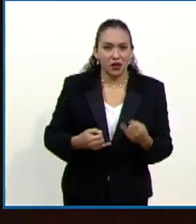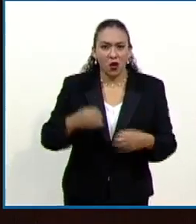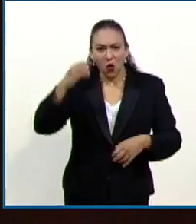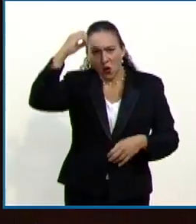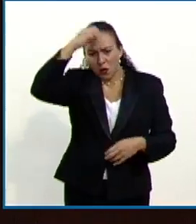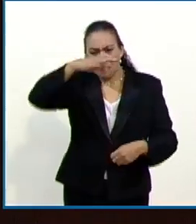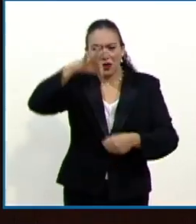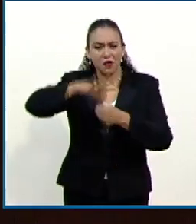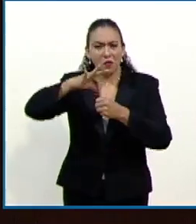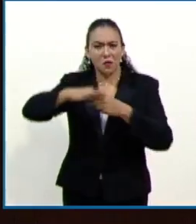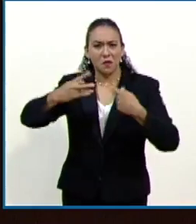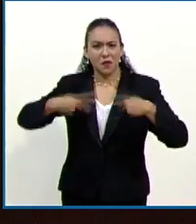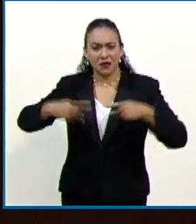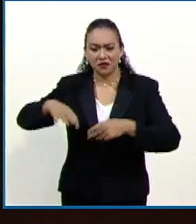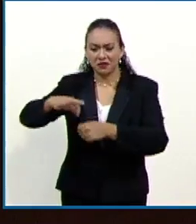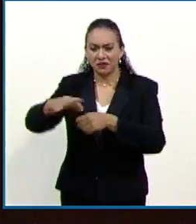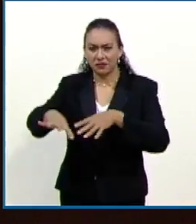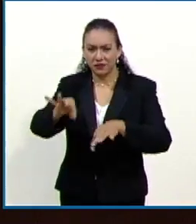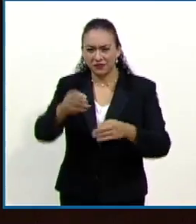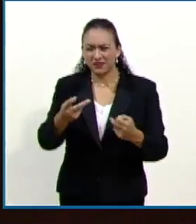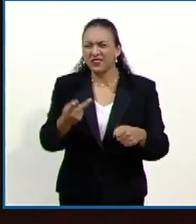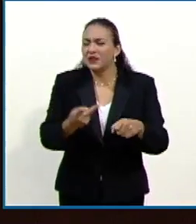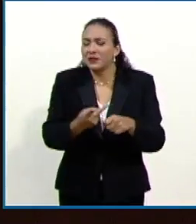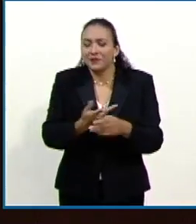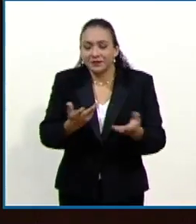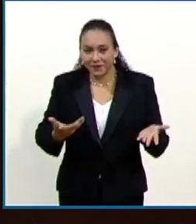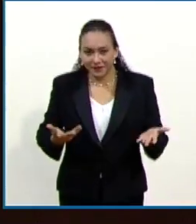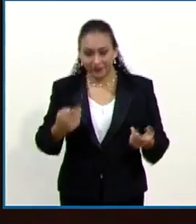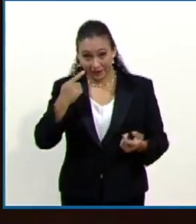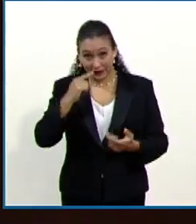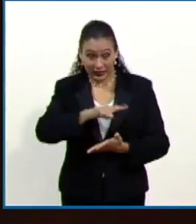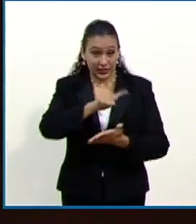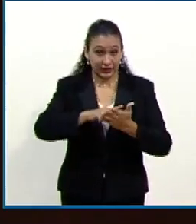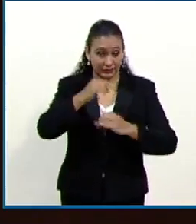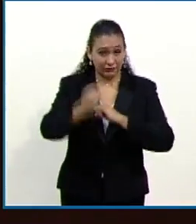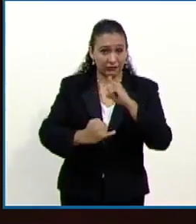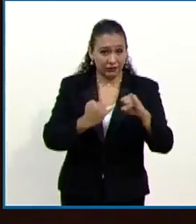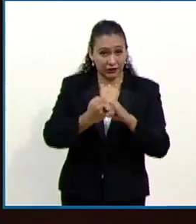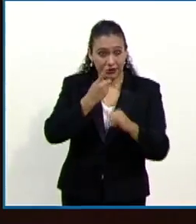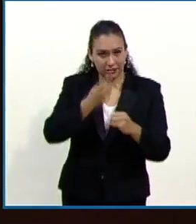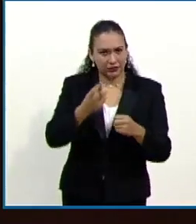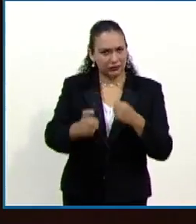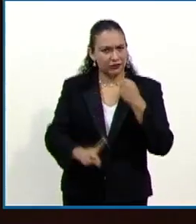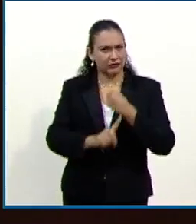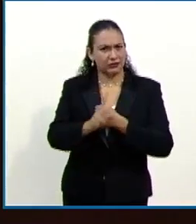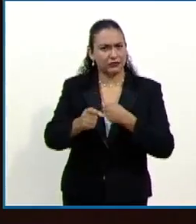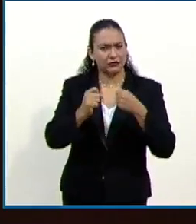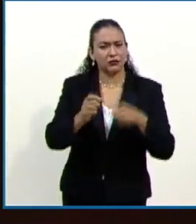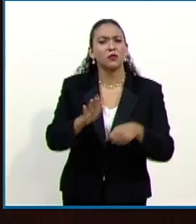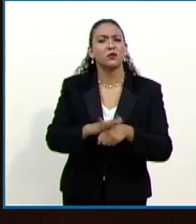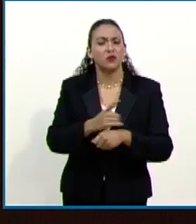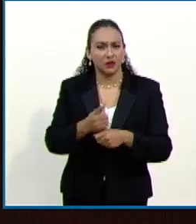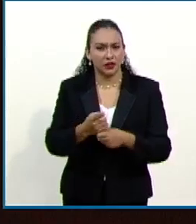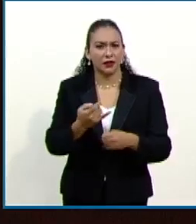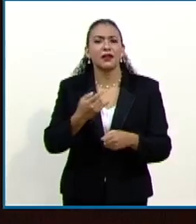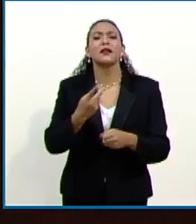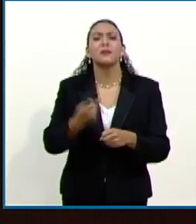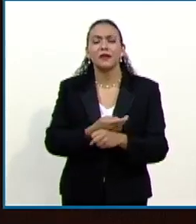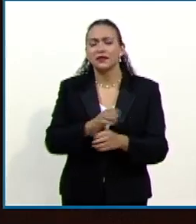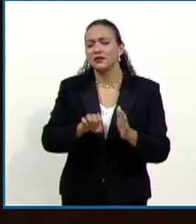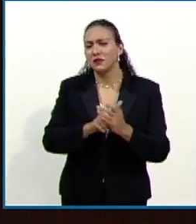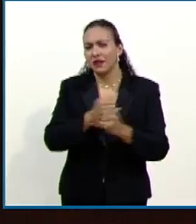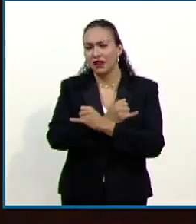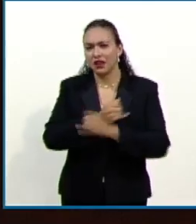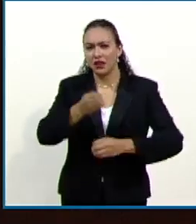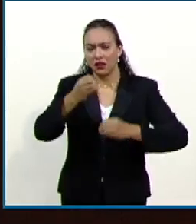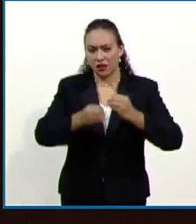claro que de avanzar la iniciativa en los términos en que se encuentra, sí lo sería y conculcaría el principio de independencia judicial